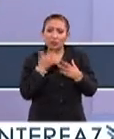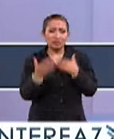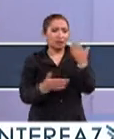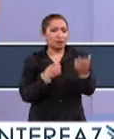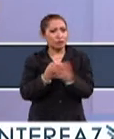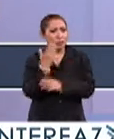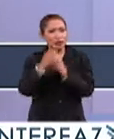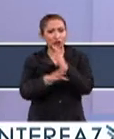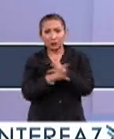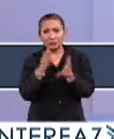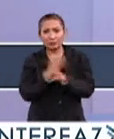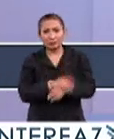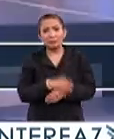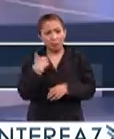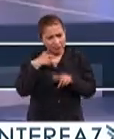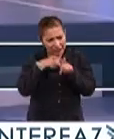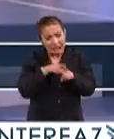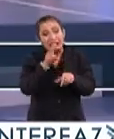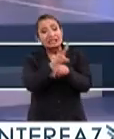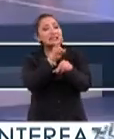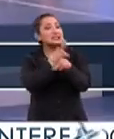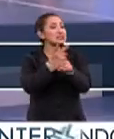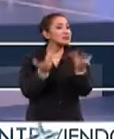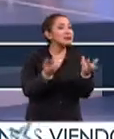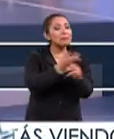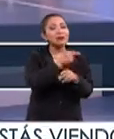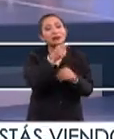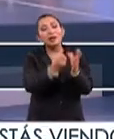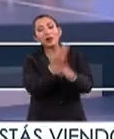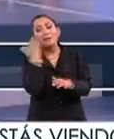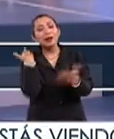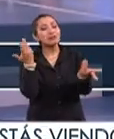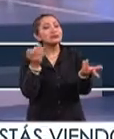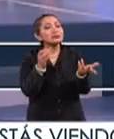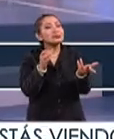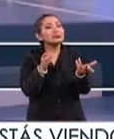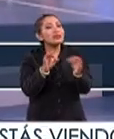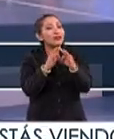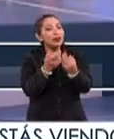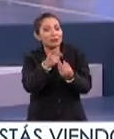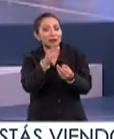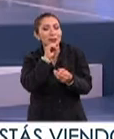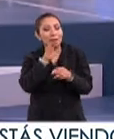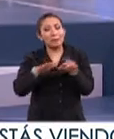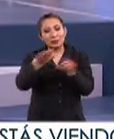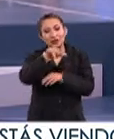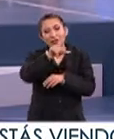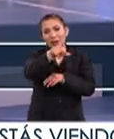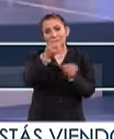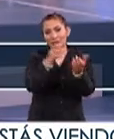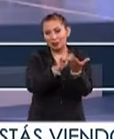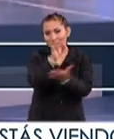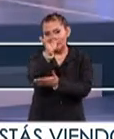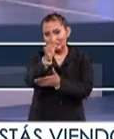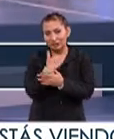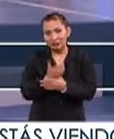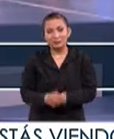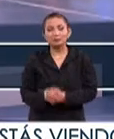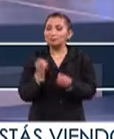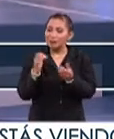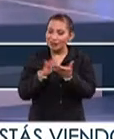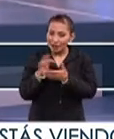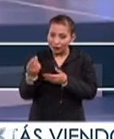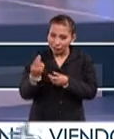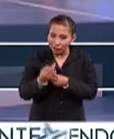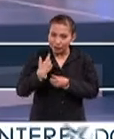con novedades, ¿no? Pues les estaremos dando seguimiento a esta nueva aventura y por supuesto también a Piso 16. Muchísimas gracias por habernos acompañado. Muchas